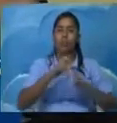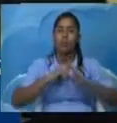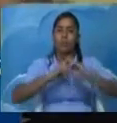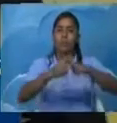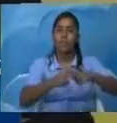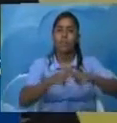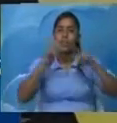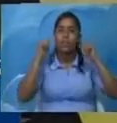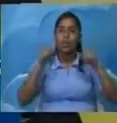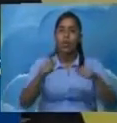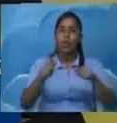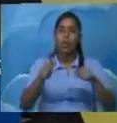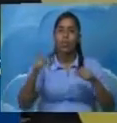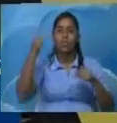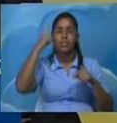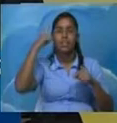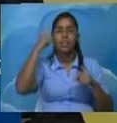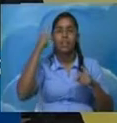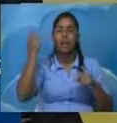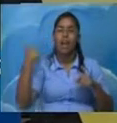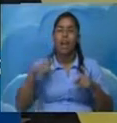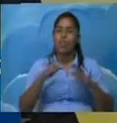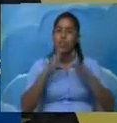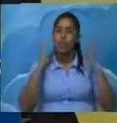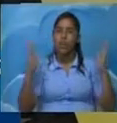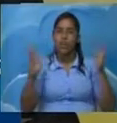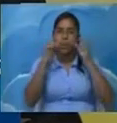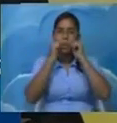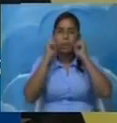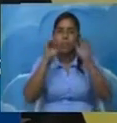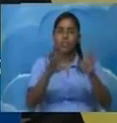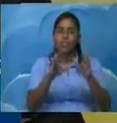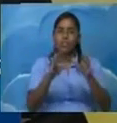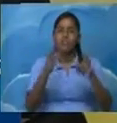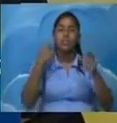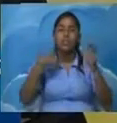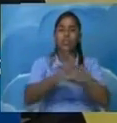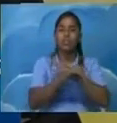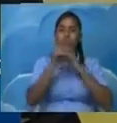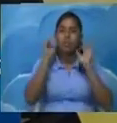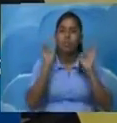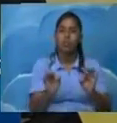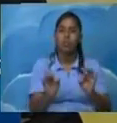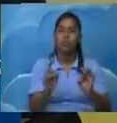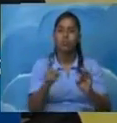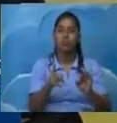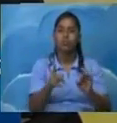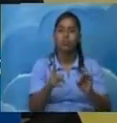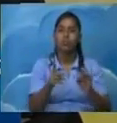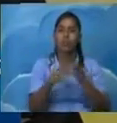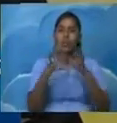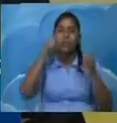prestado. Hoy en día hay una gran bendición saliendo desde un punto insignificante,